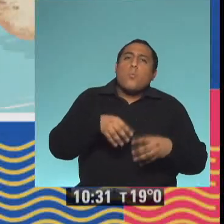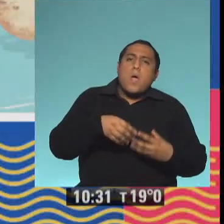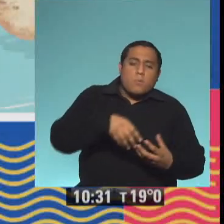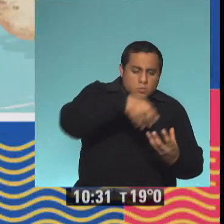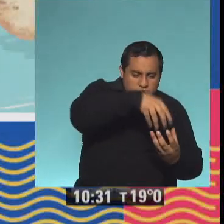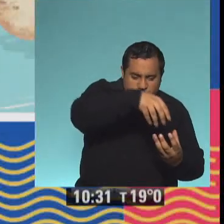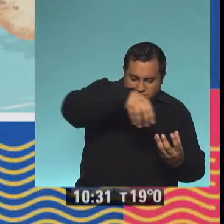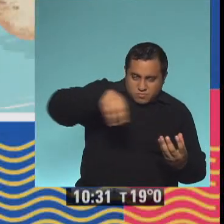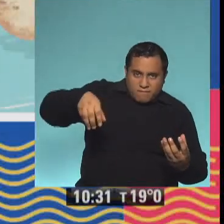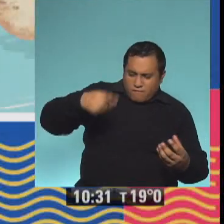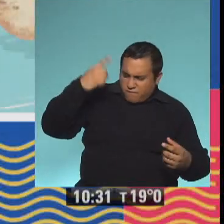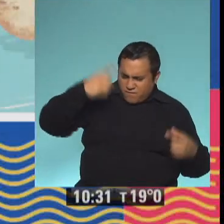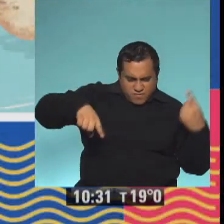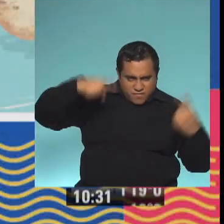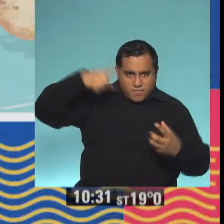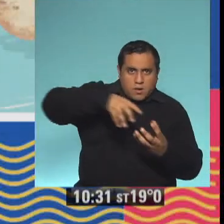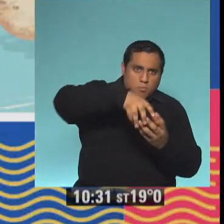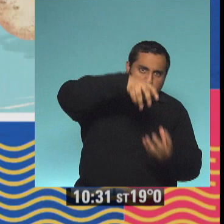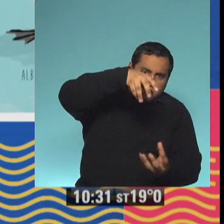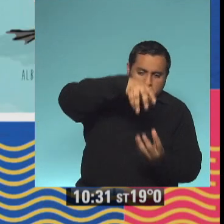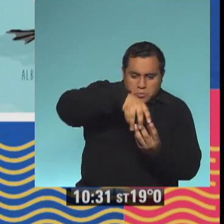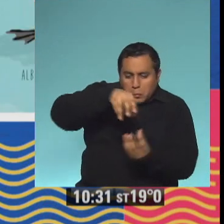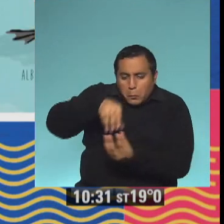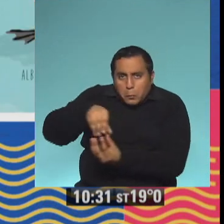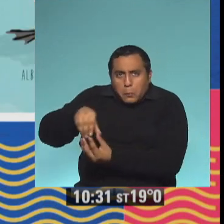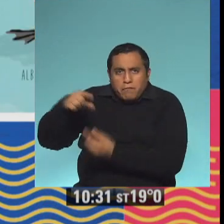¡Wow! Miren. Todos distintos. Todos distintos.